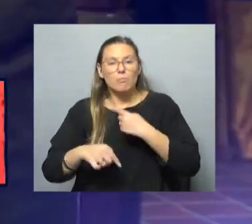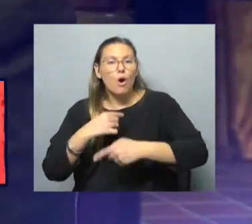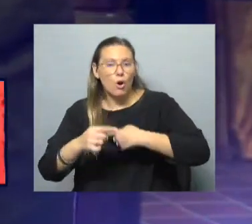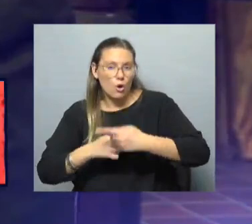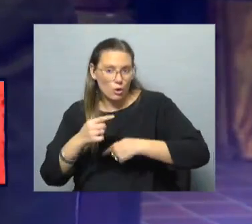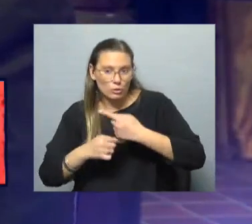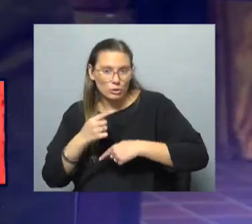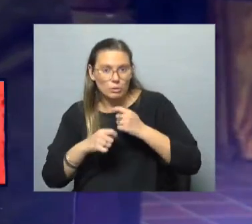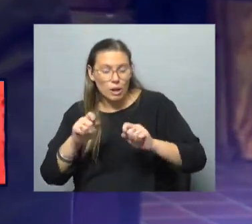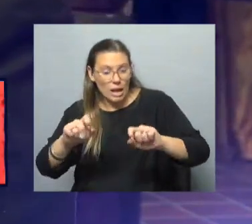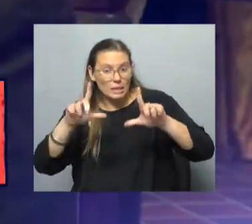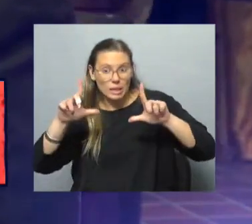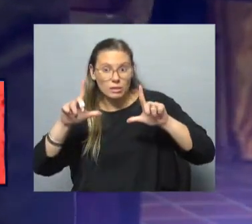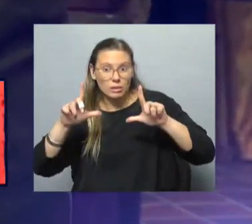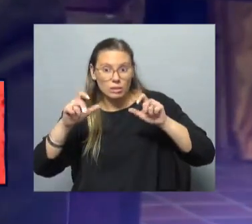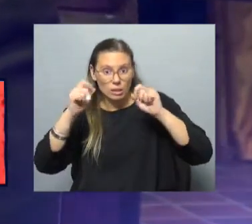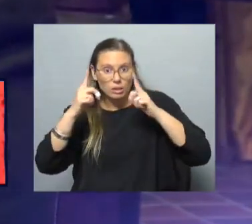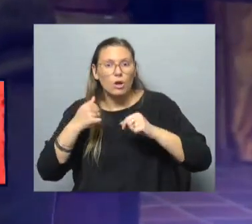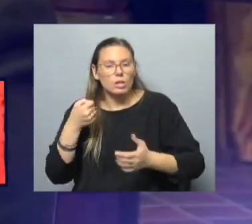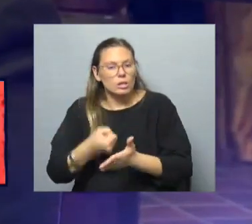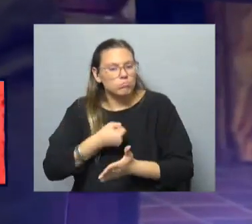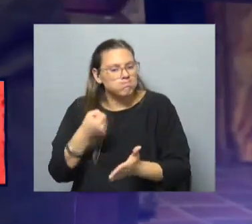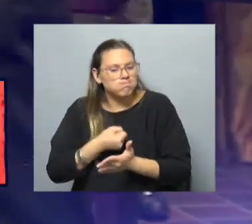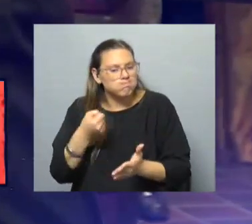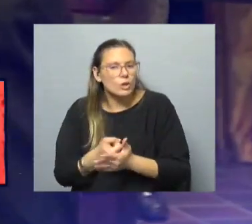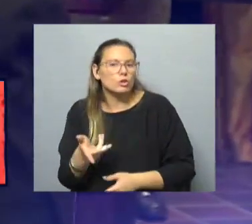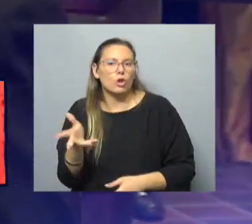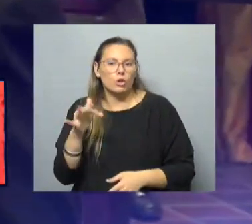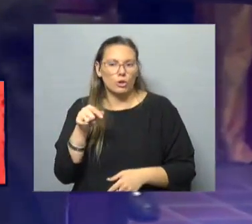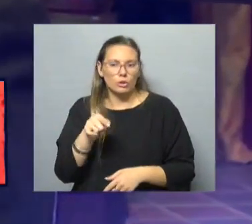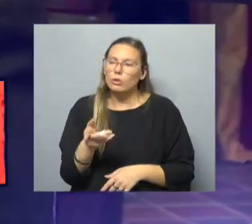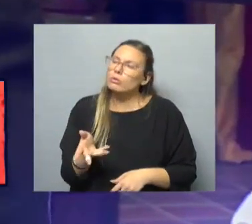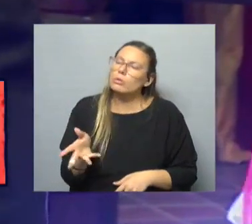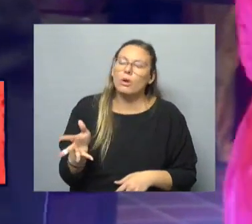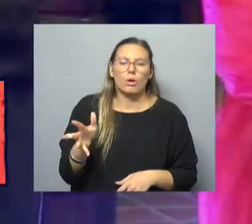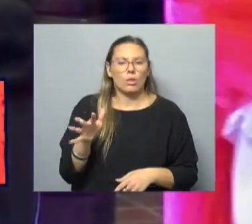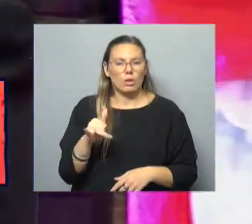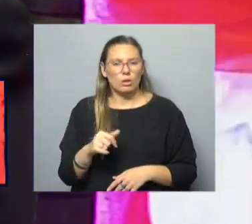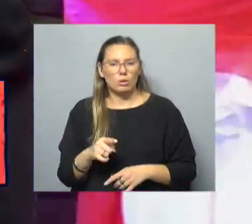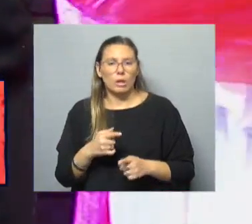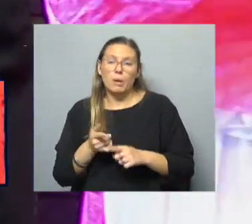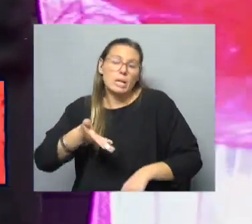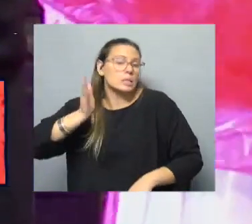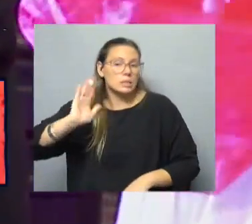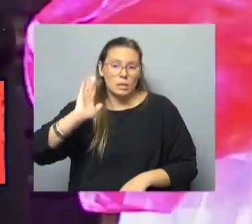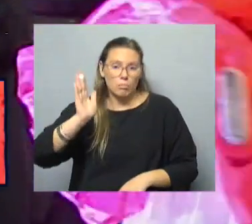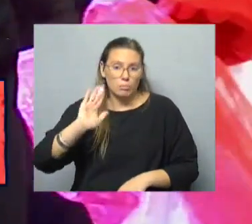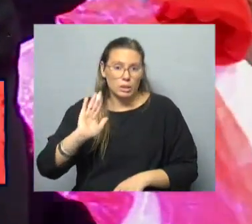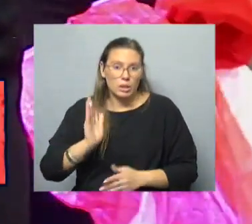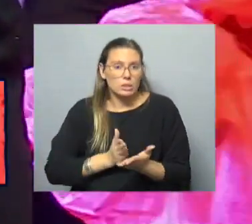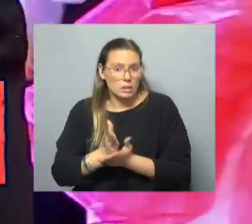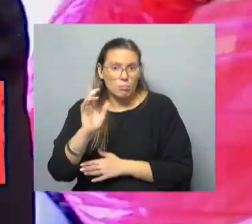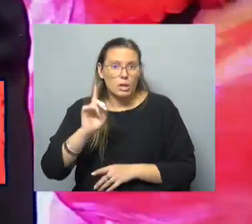como muy atentos y seguir como defendiendo cada día, ¿no? Esto es todos los días y es para siempre, ¿no? Nunca